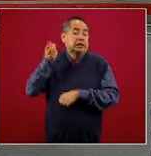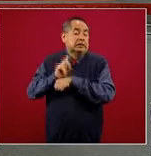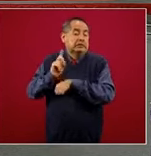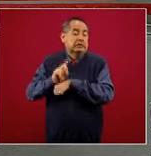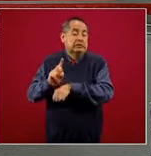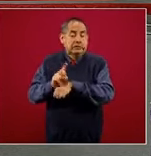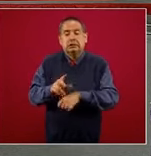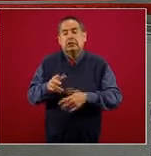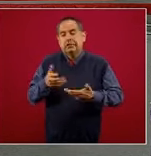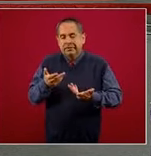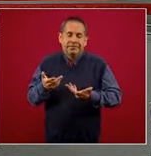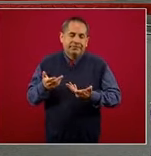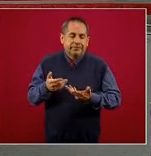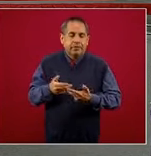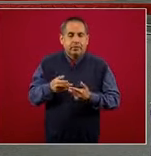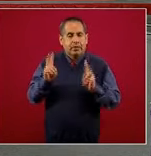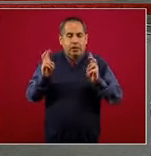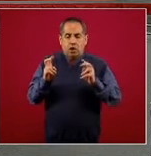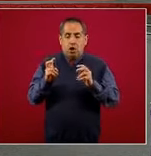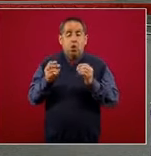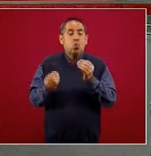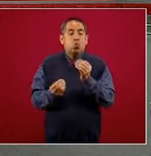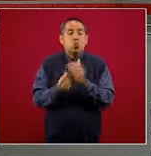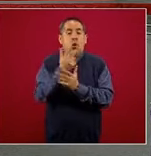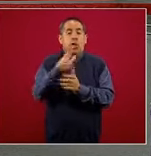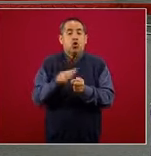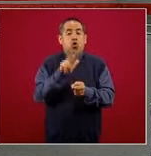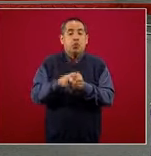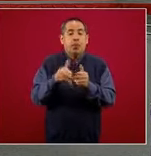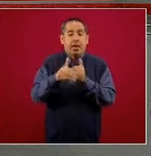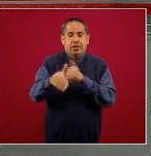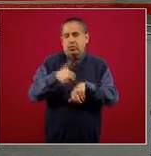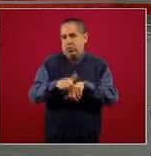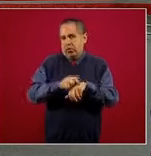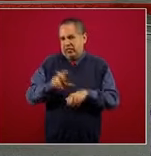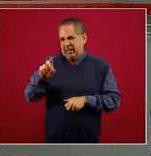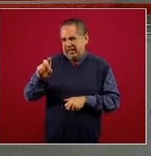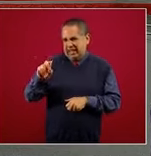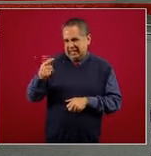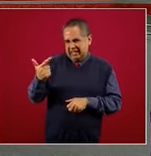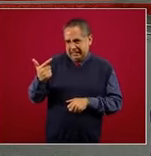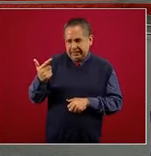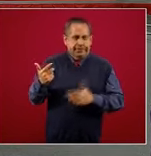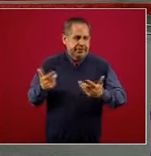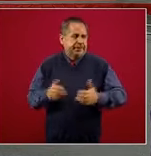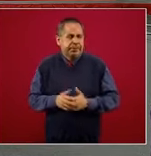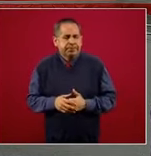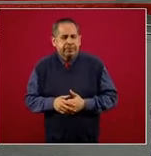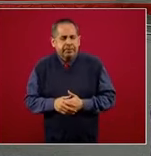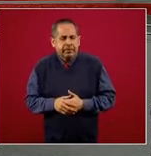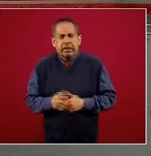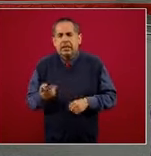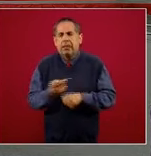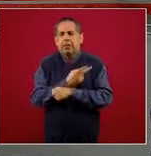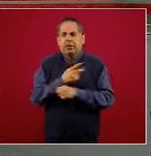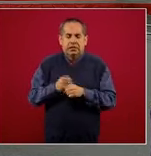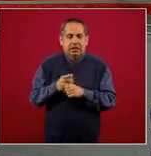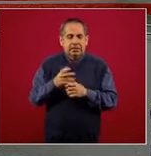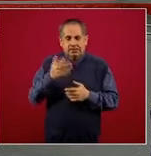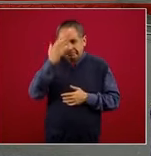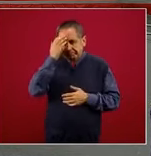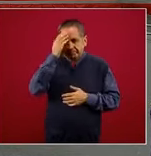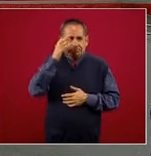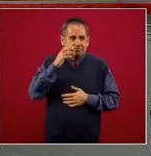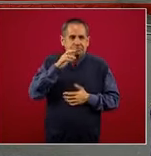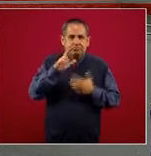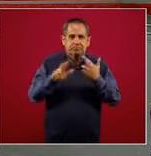número 37 de la nueva normalidad, en donde reiteramos las acciones se realizan